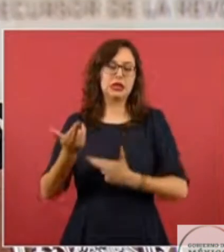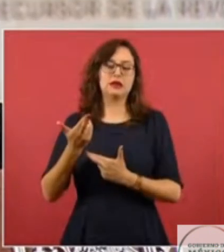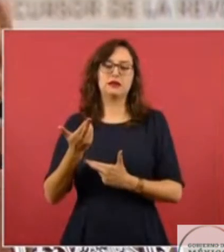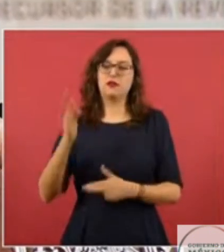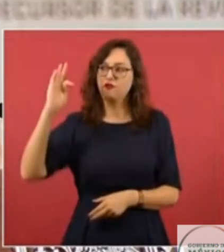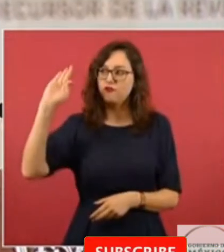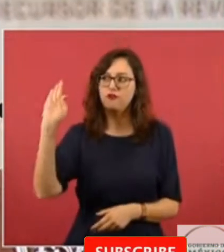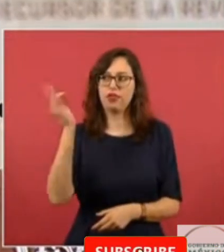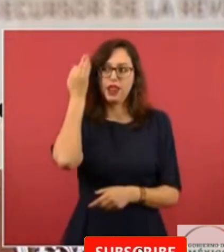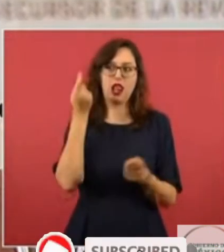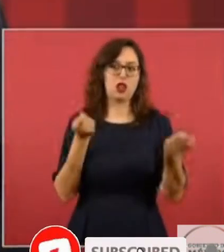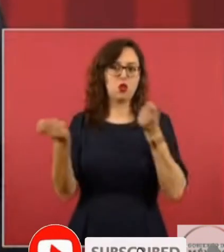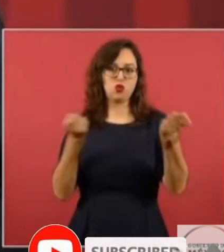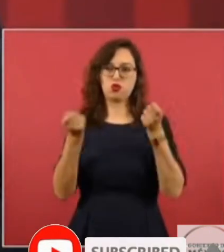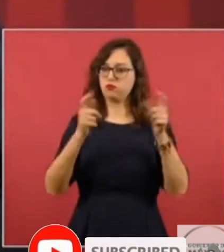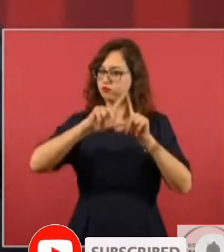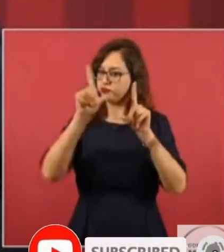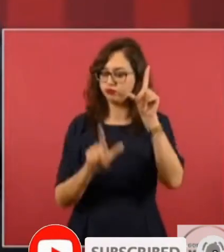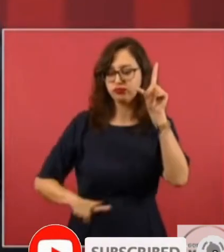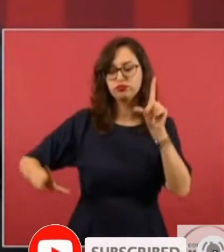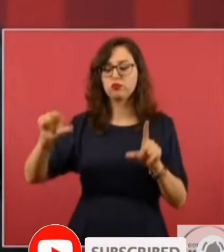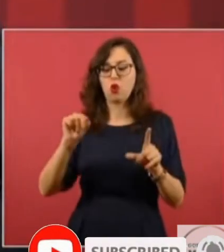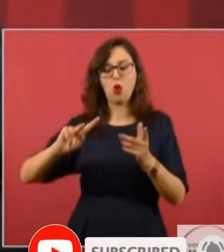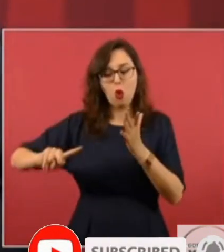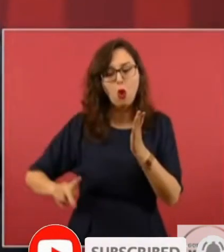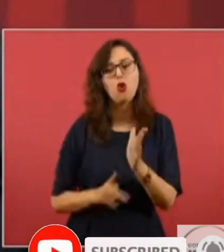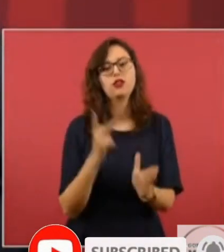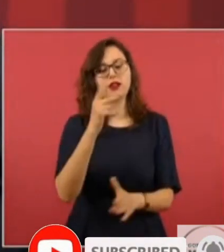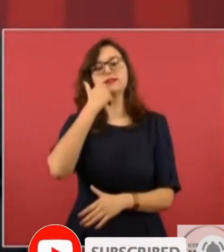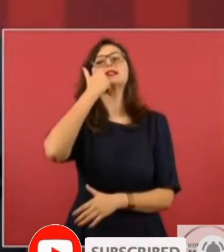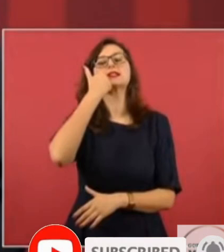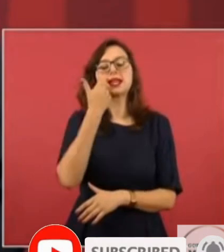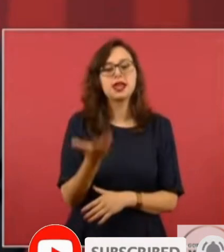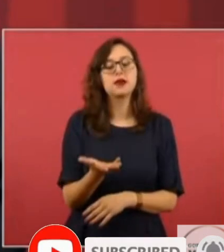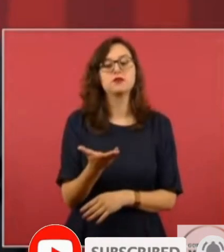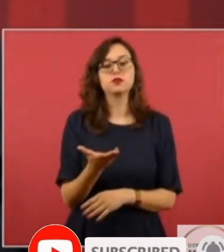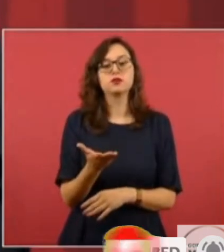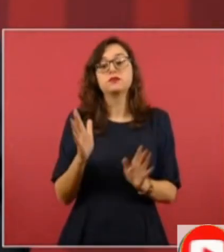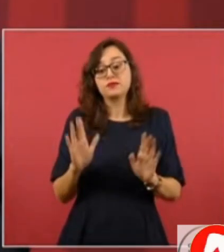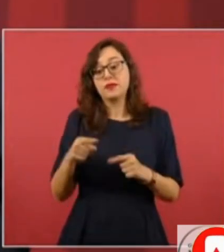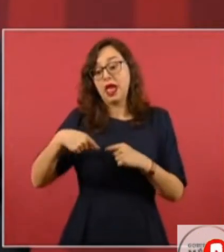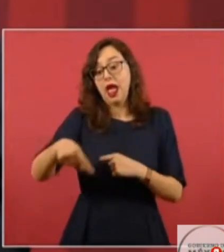Eso es lo que ahora estamos llevando a cabo y queremos este año